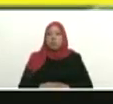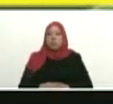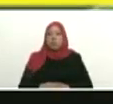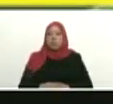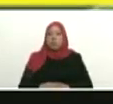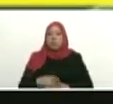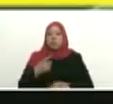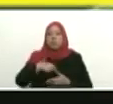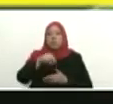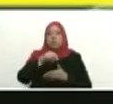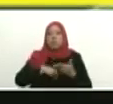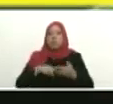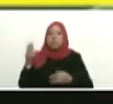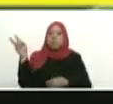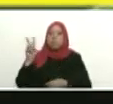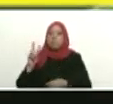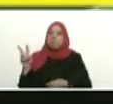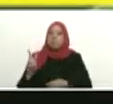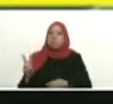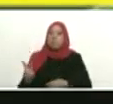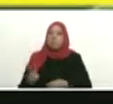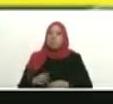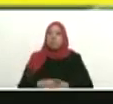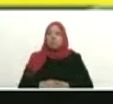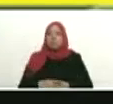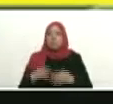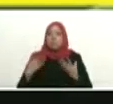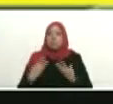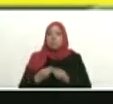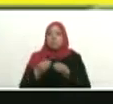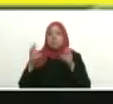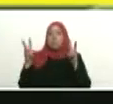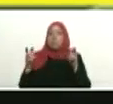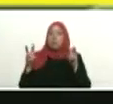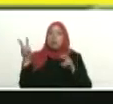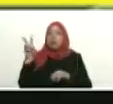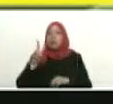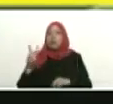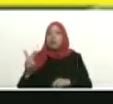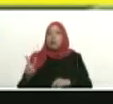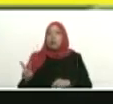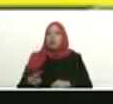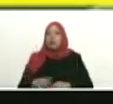mostrar lo afirmativo venezolano. Mostrar la nueva Venezuela que va surgiendo,